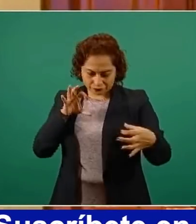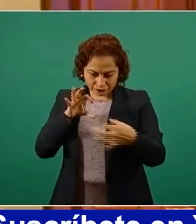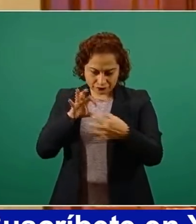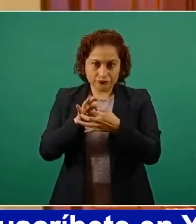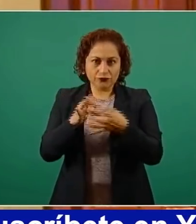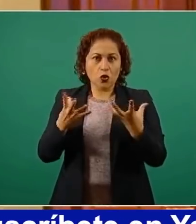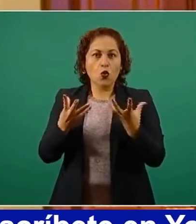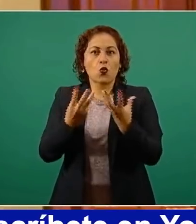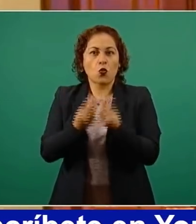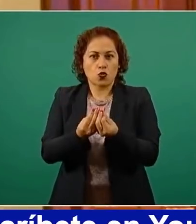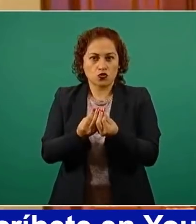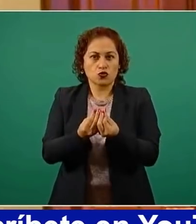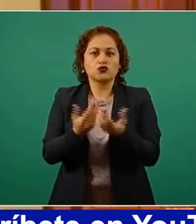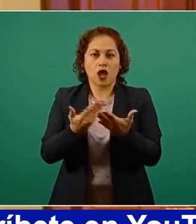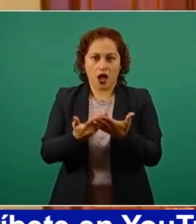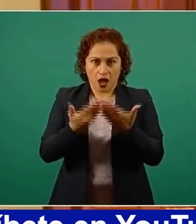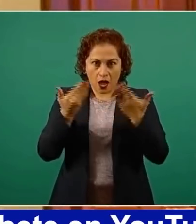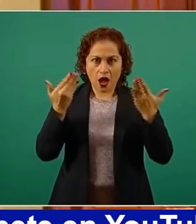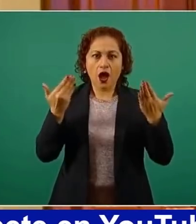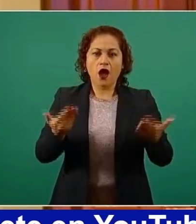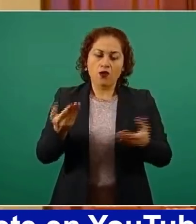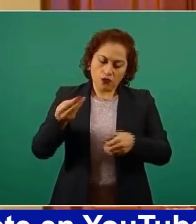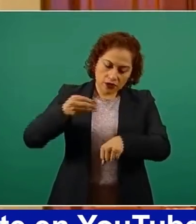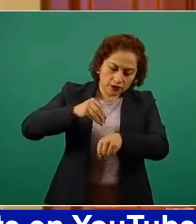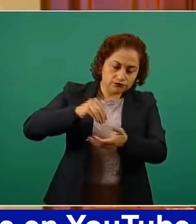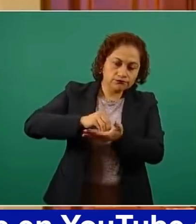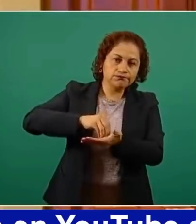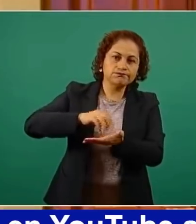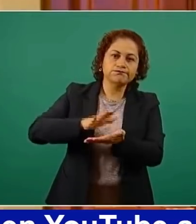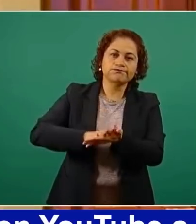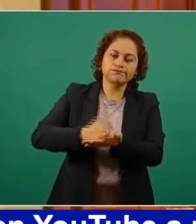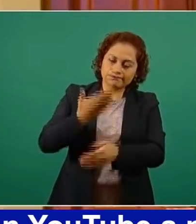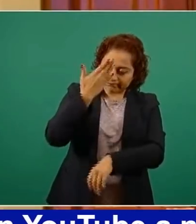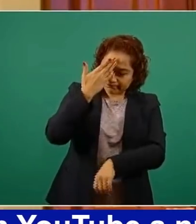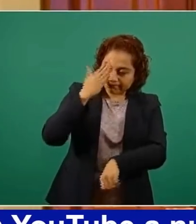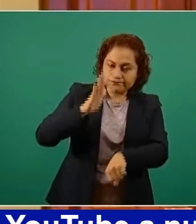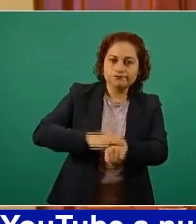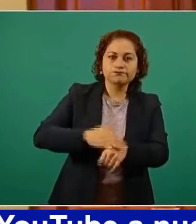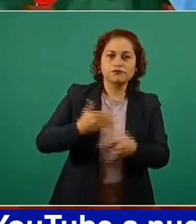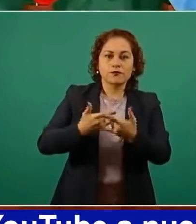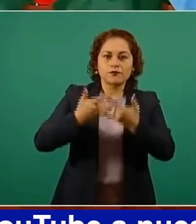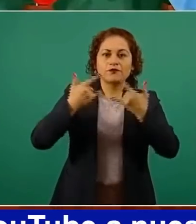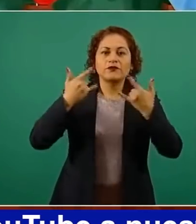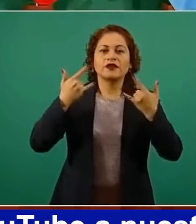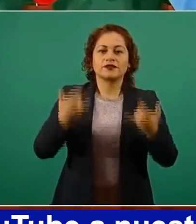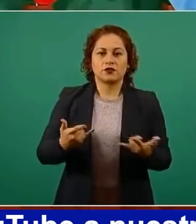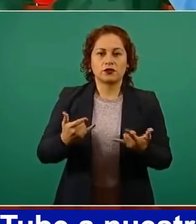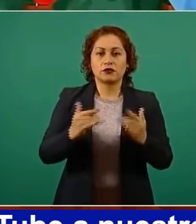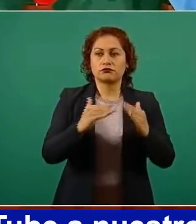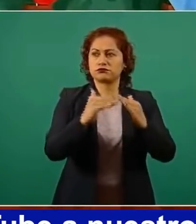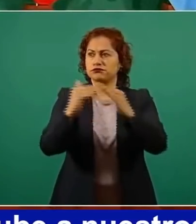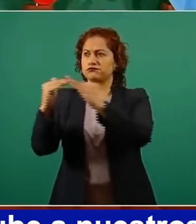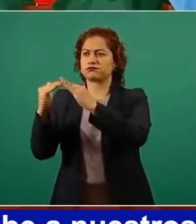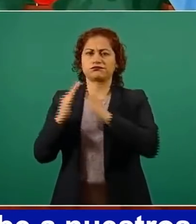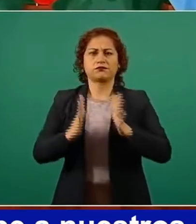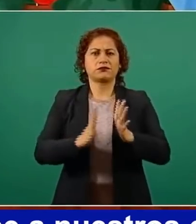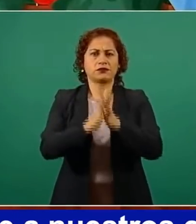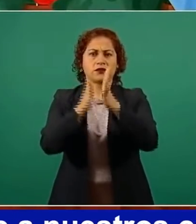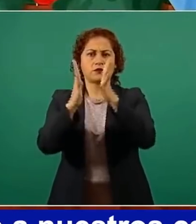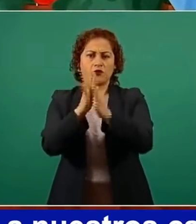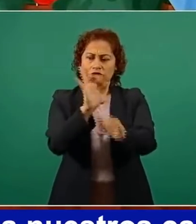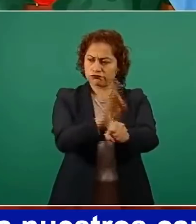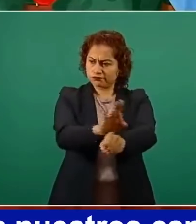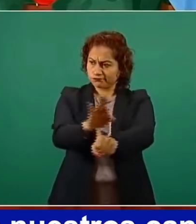historia. El Acuerdo Nacional por la Democracia y su efectiva ejecución nos permitirá establecer